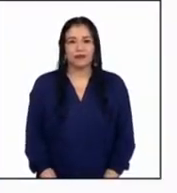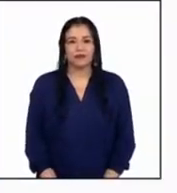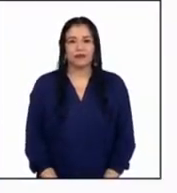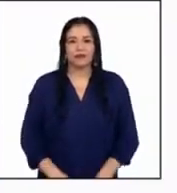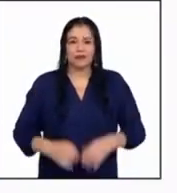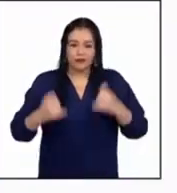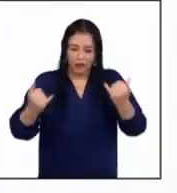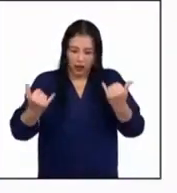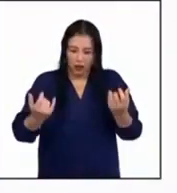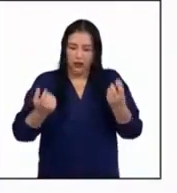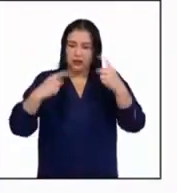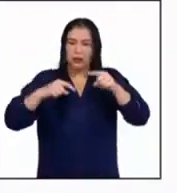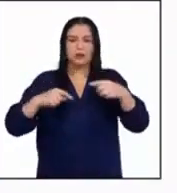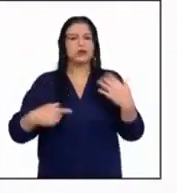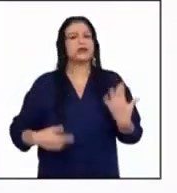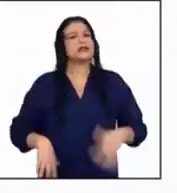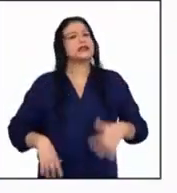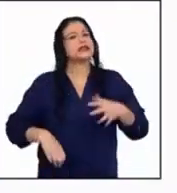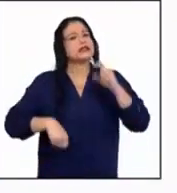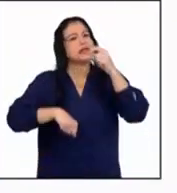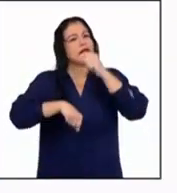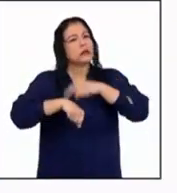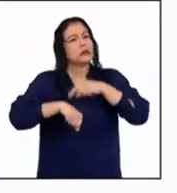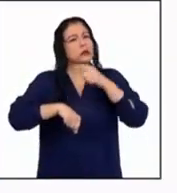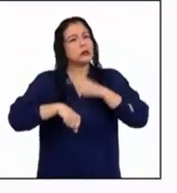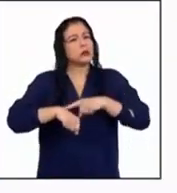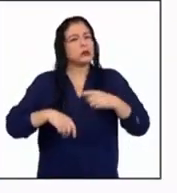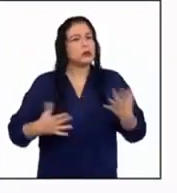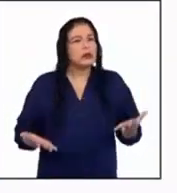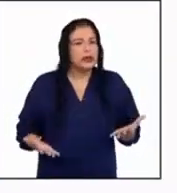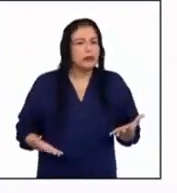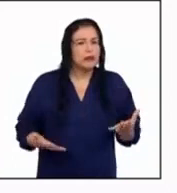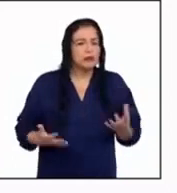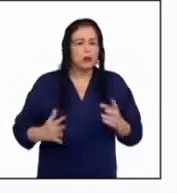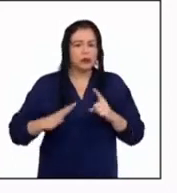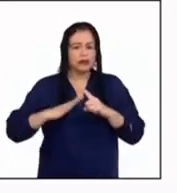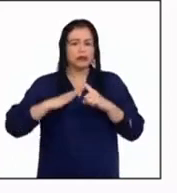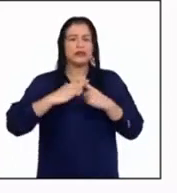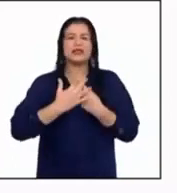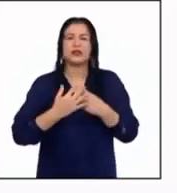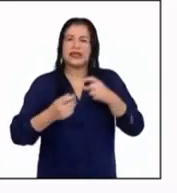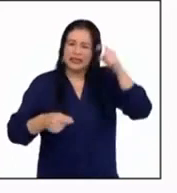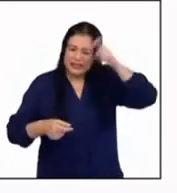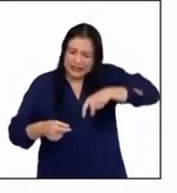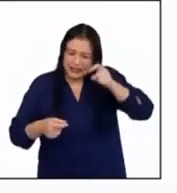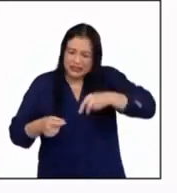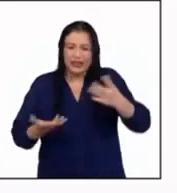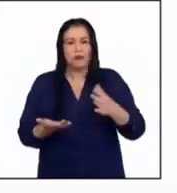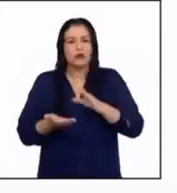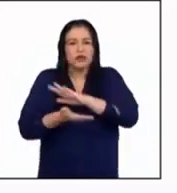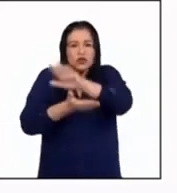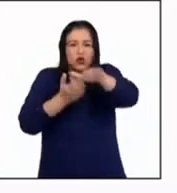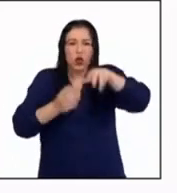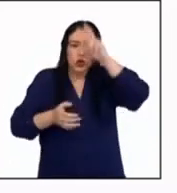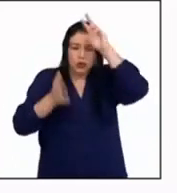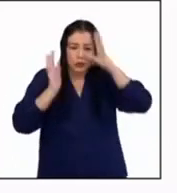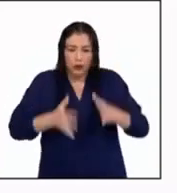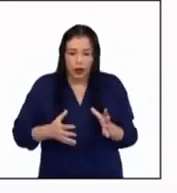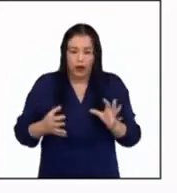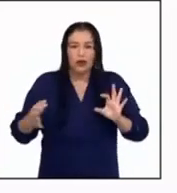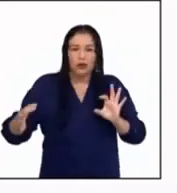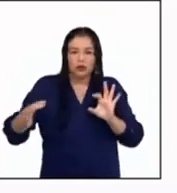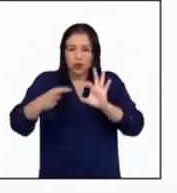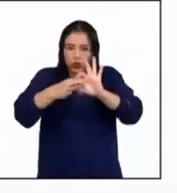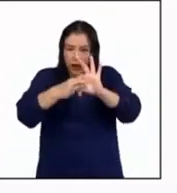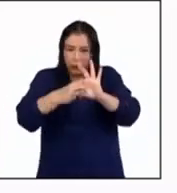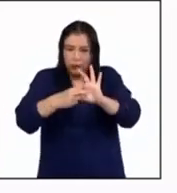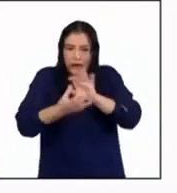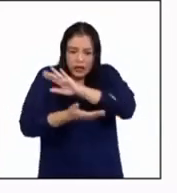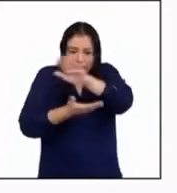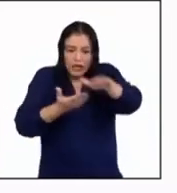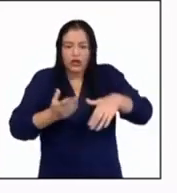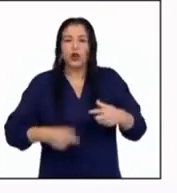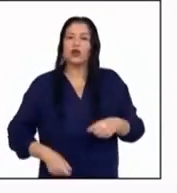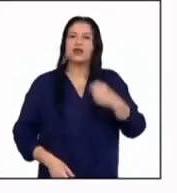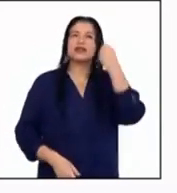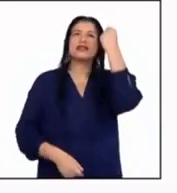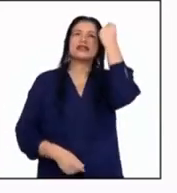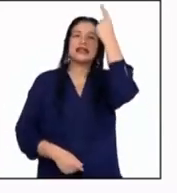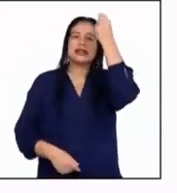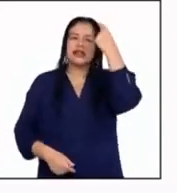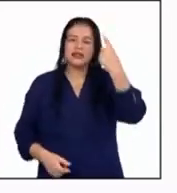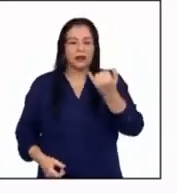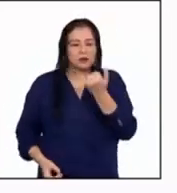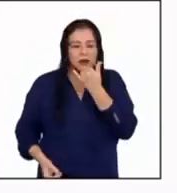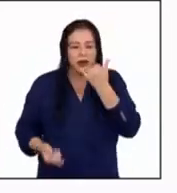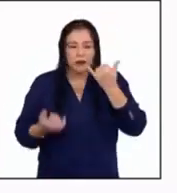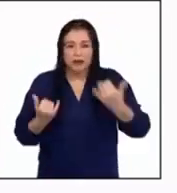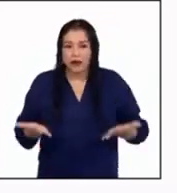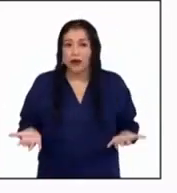Nos encontramos viviendo una situación que implica que nos unamos más como sociedad, que seamos más conscientes de la realidad muchas